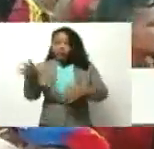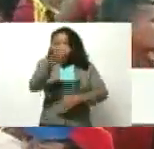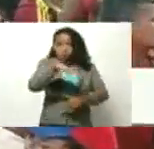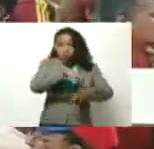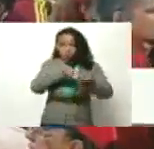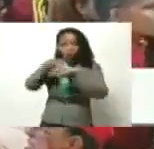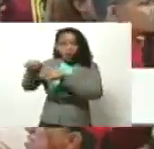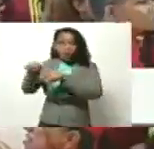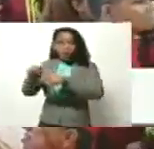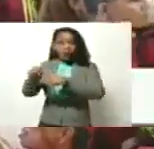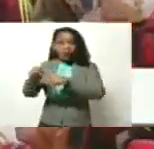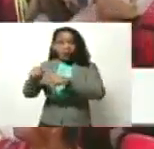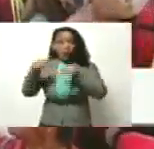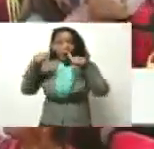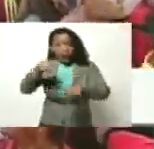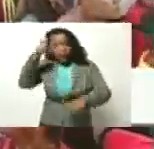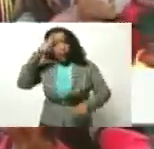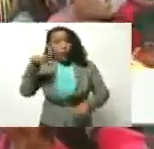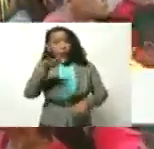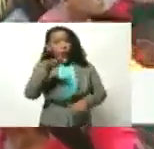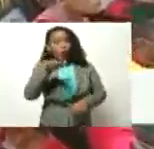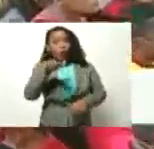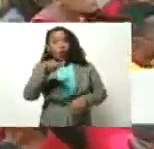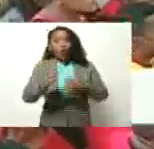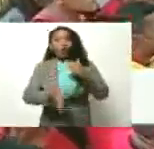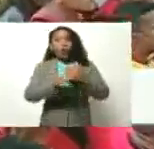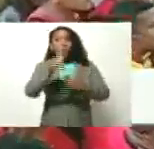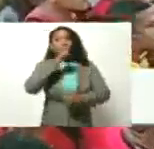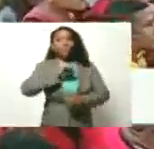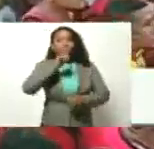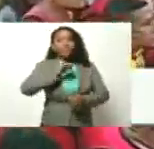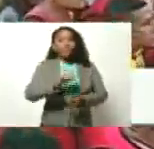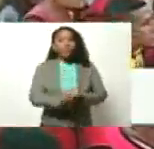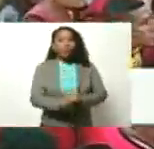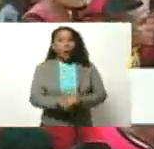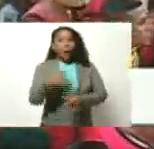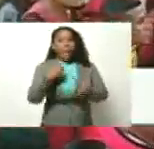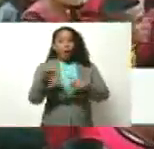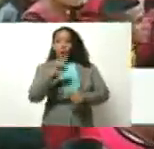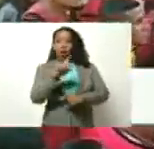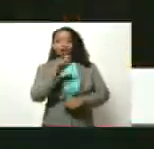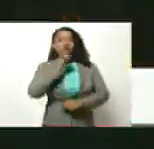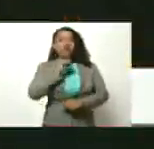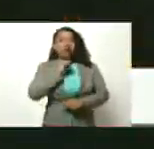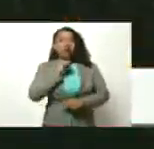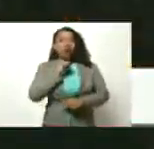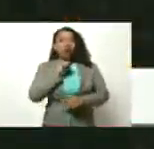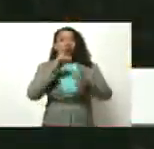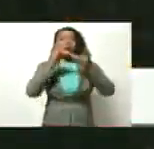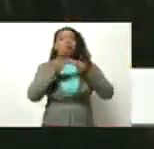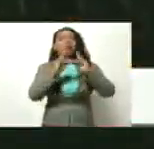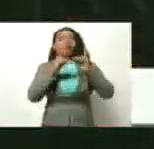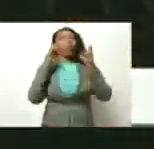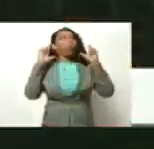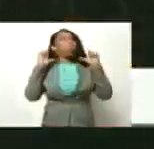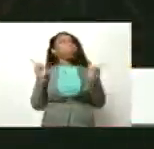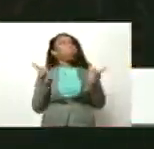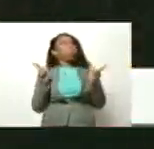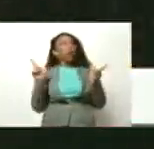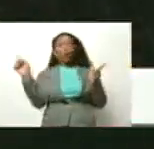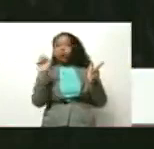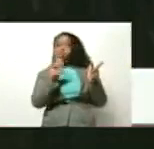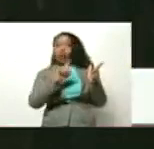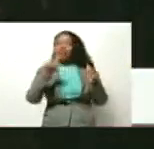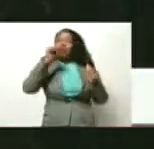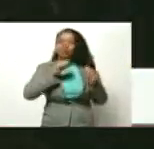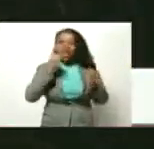eso este pueblo ha resistido pero no ha resistido tirado en una hamaca este pueblo ha resistido